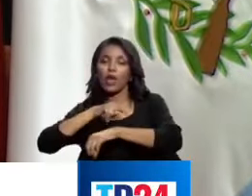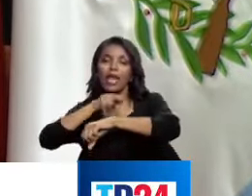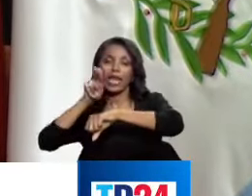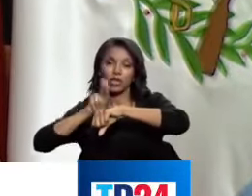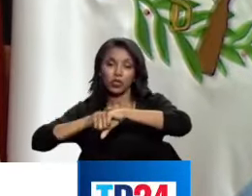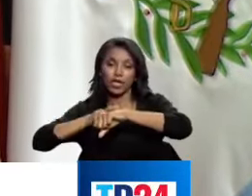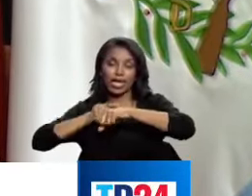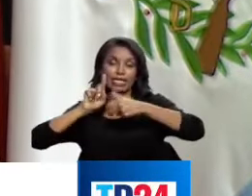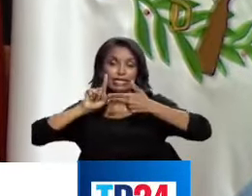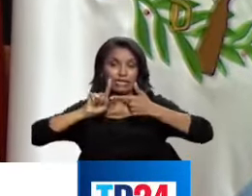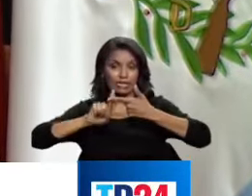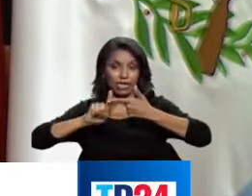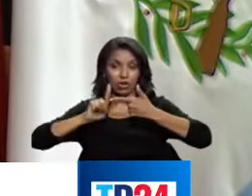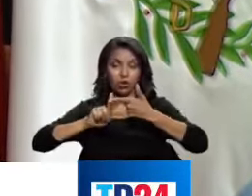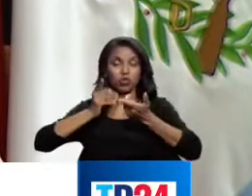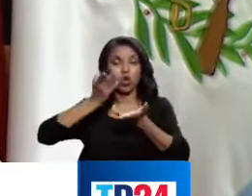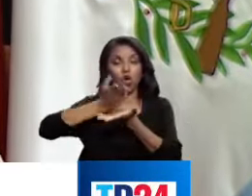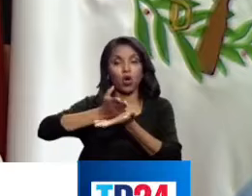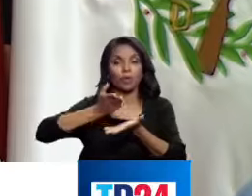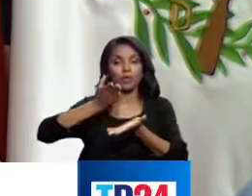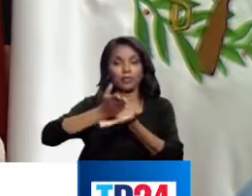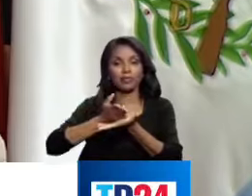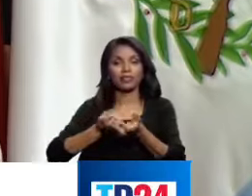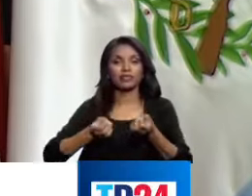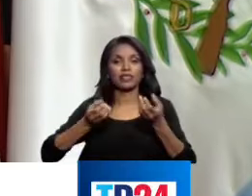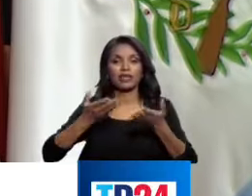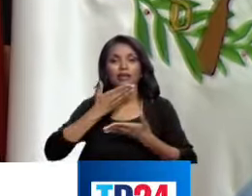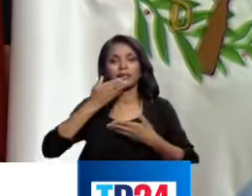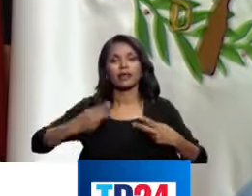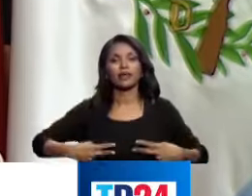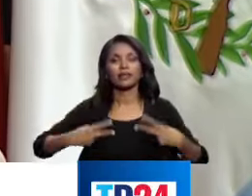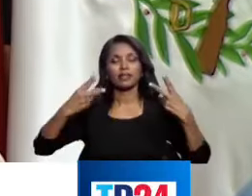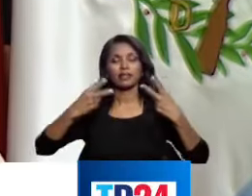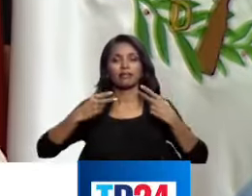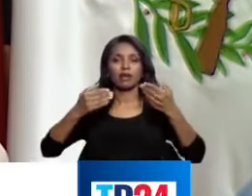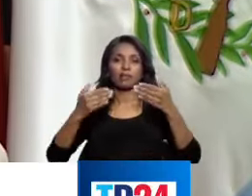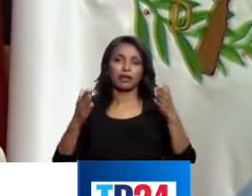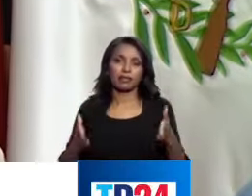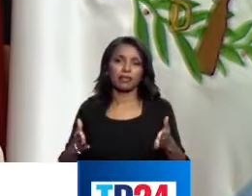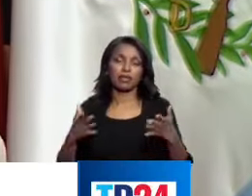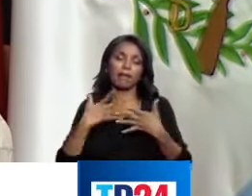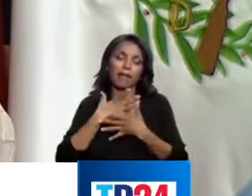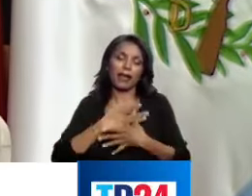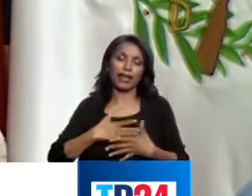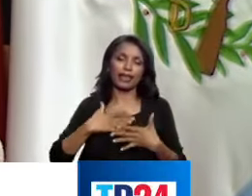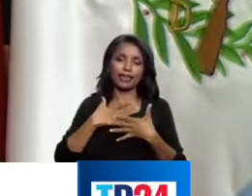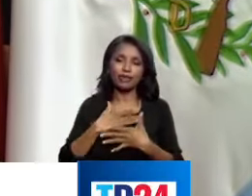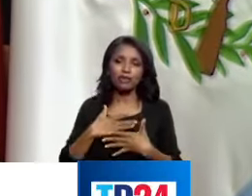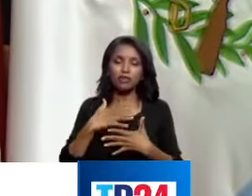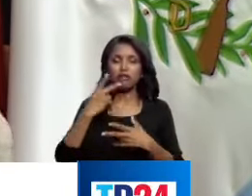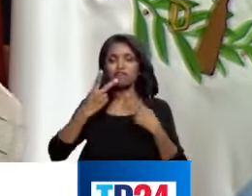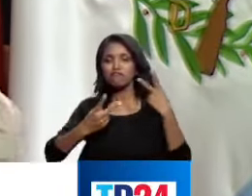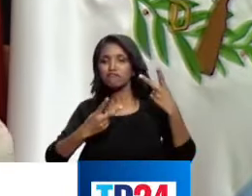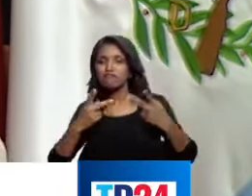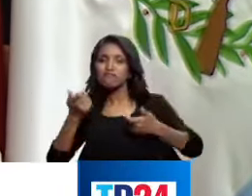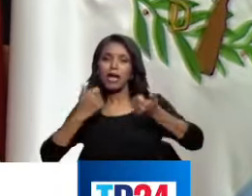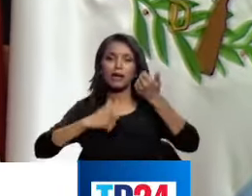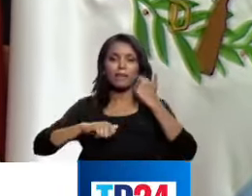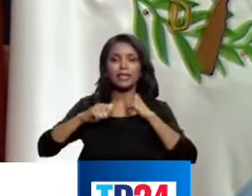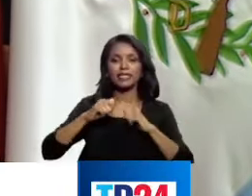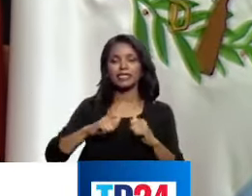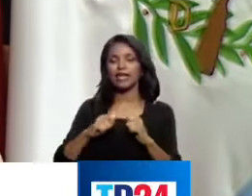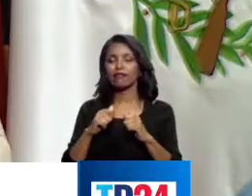un compromiso de generar vida digna para los panameños, para el disfrute, para el viaje, para